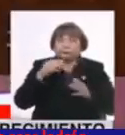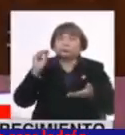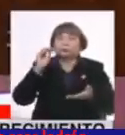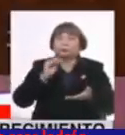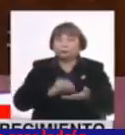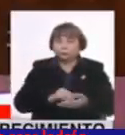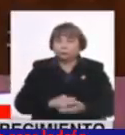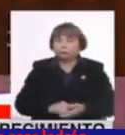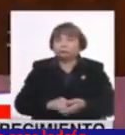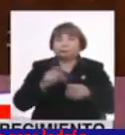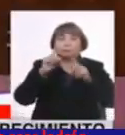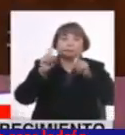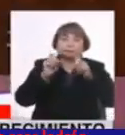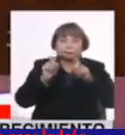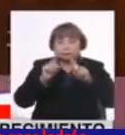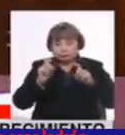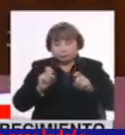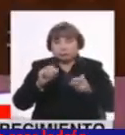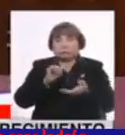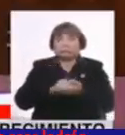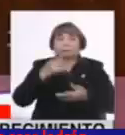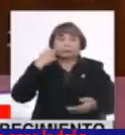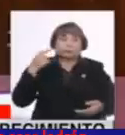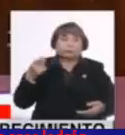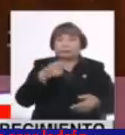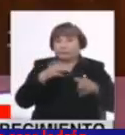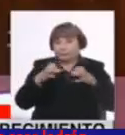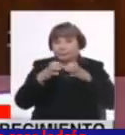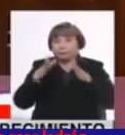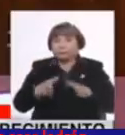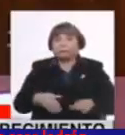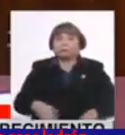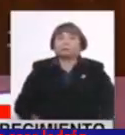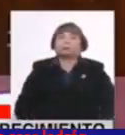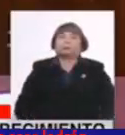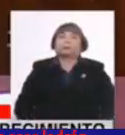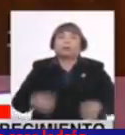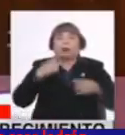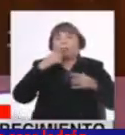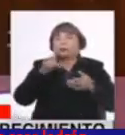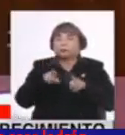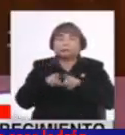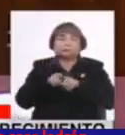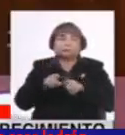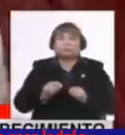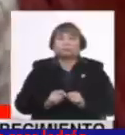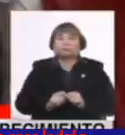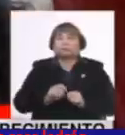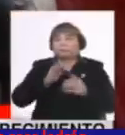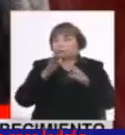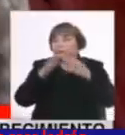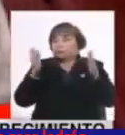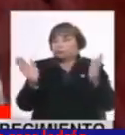más. Las preguntas. Pero Jennifer la tildan de que sale del país como un perro, de que su destino está en